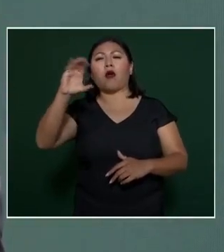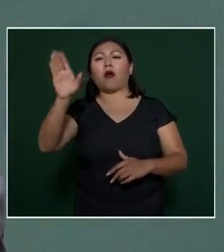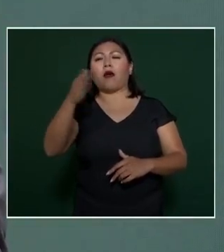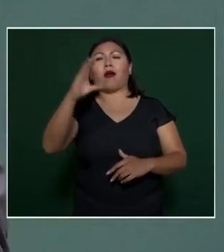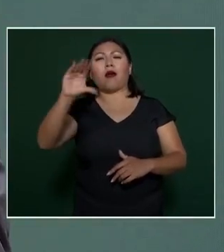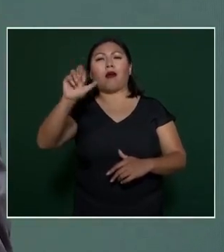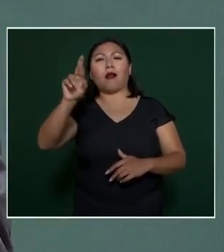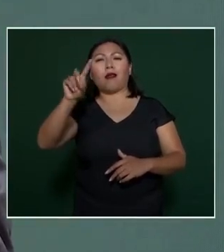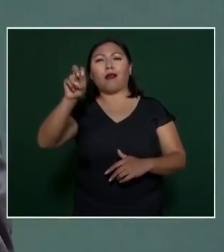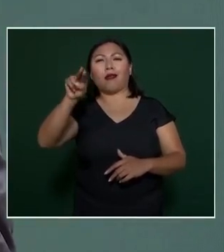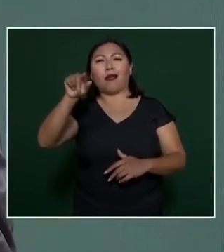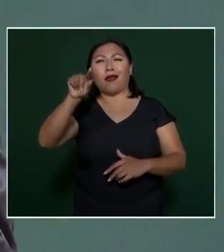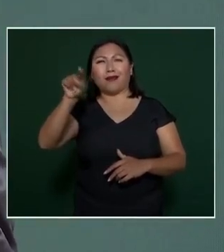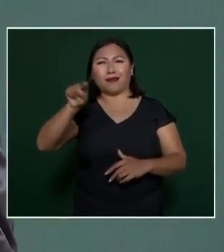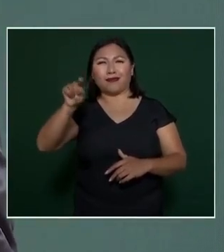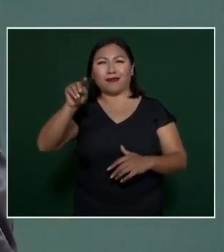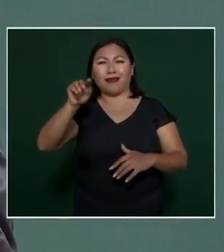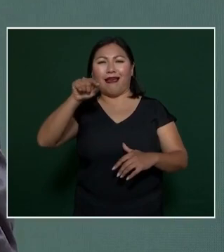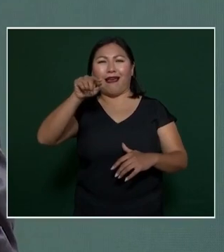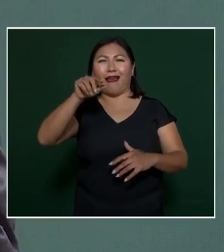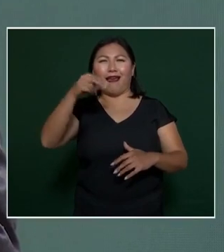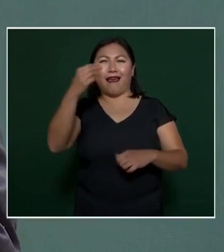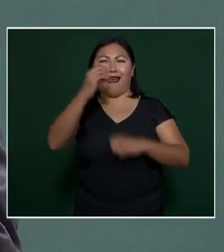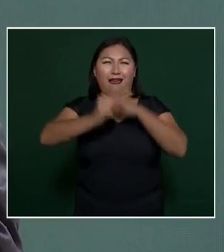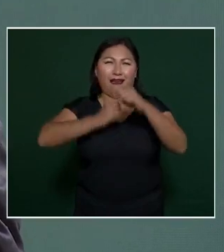1988 en este